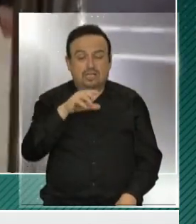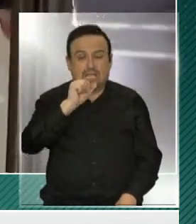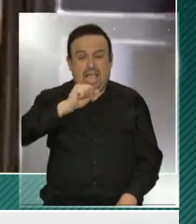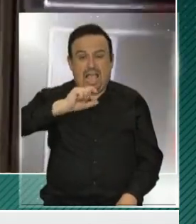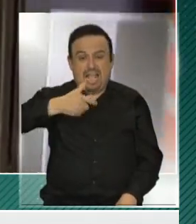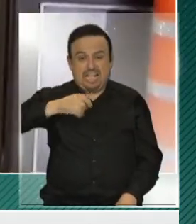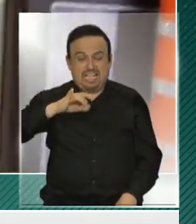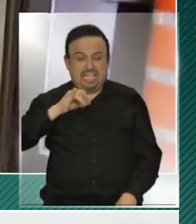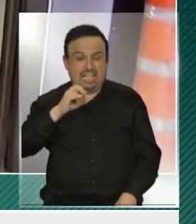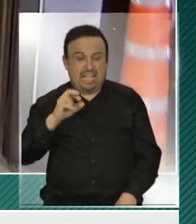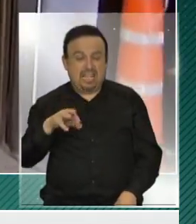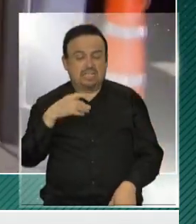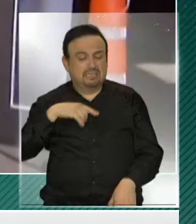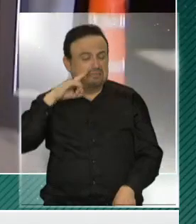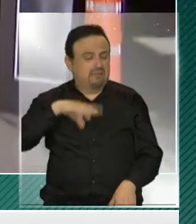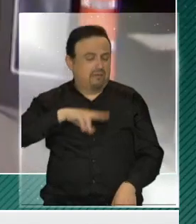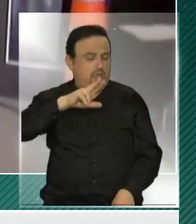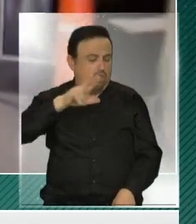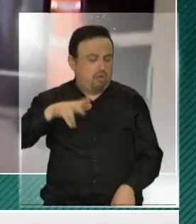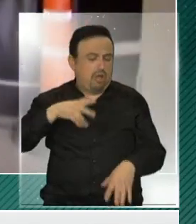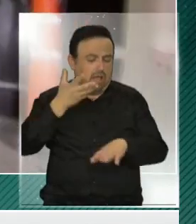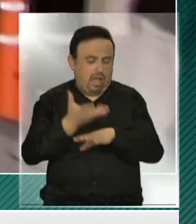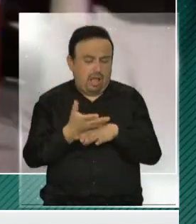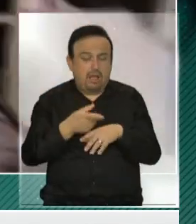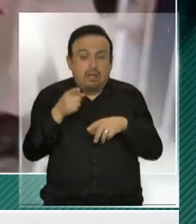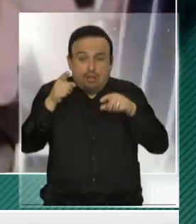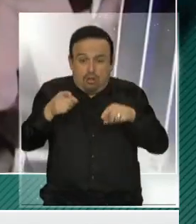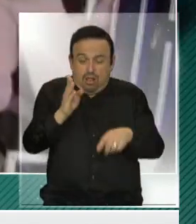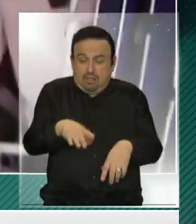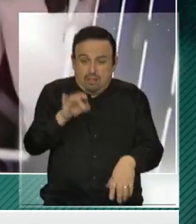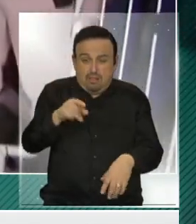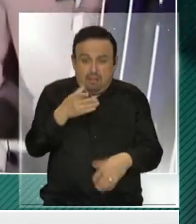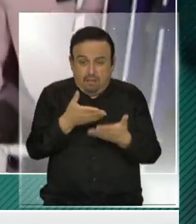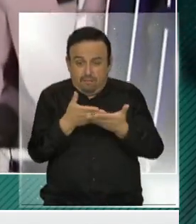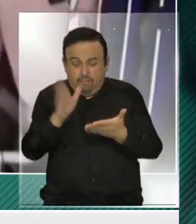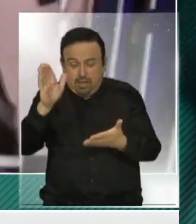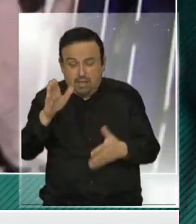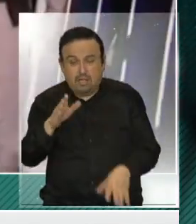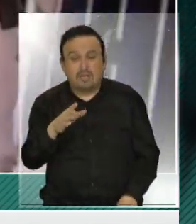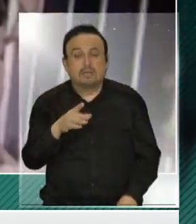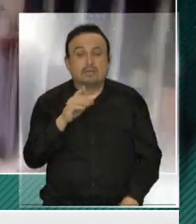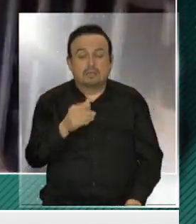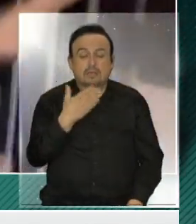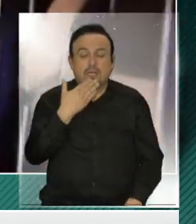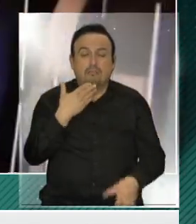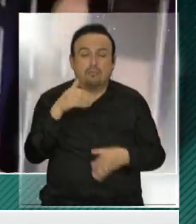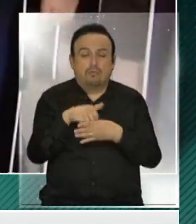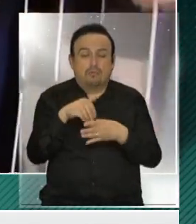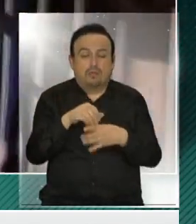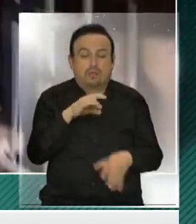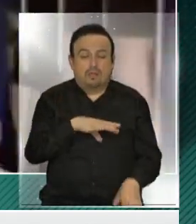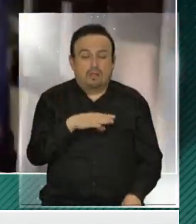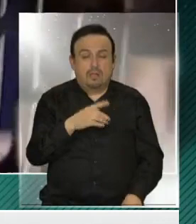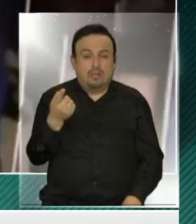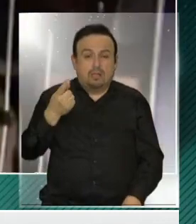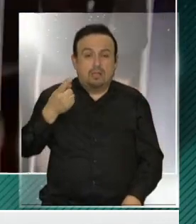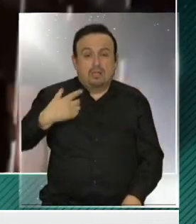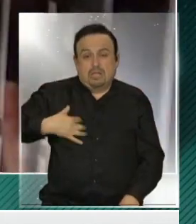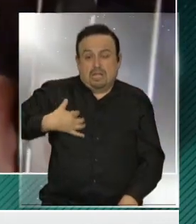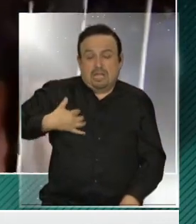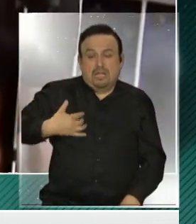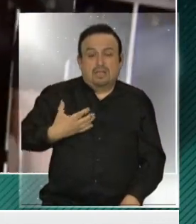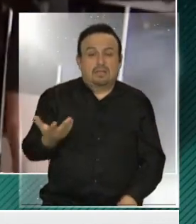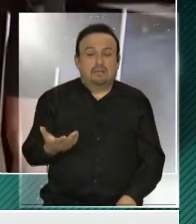siento que Dios existe y Dios ha decidido que justamente el día que se fue Néstor estén votando los argentinos. Yo